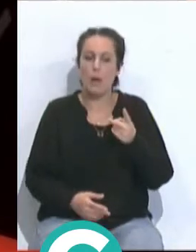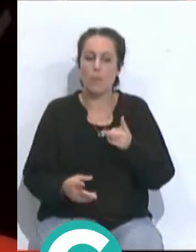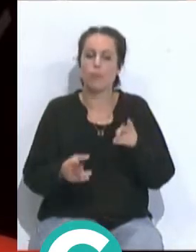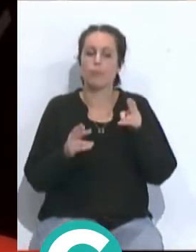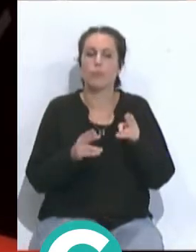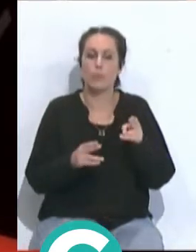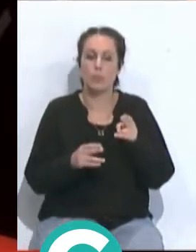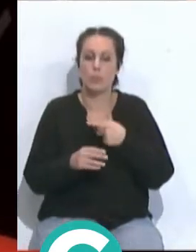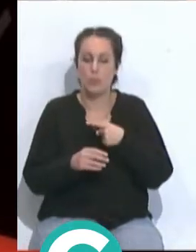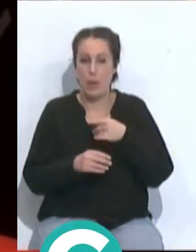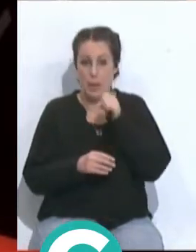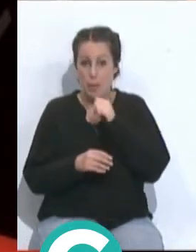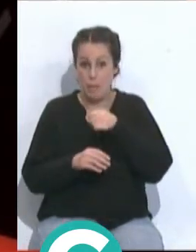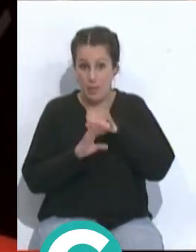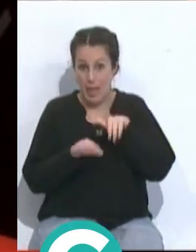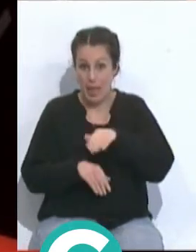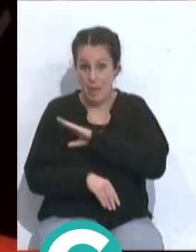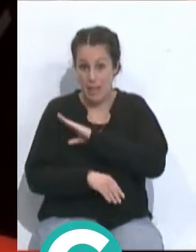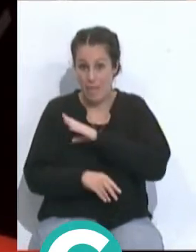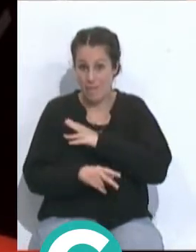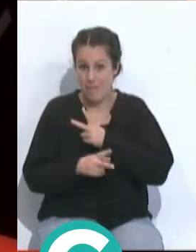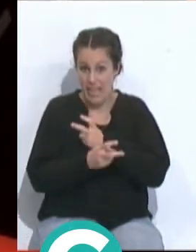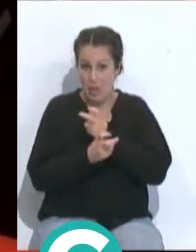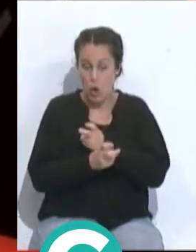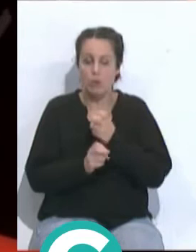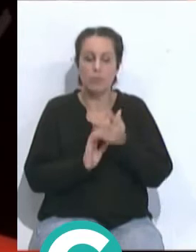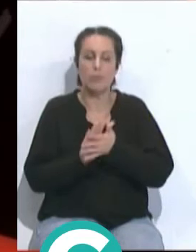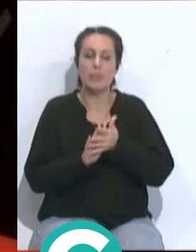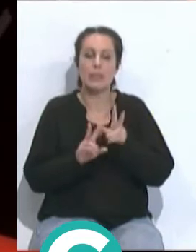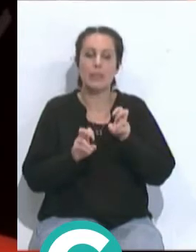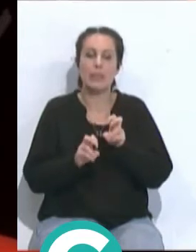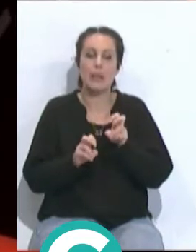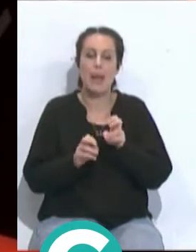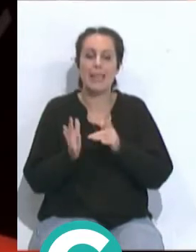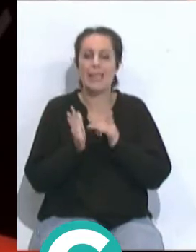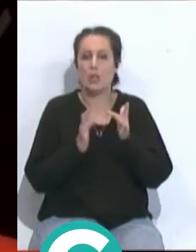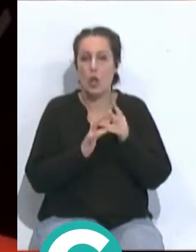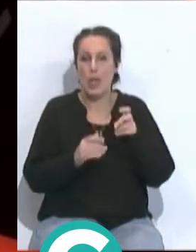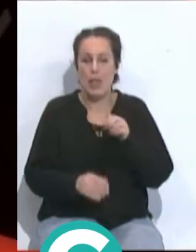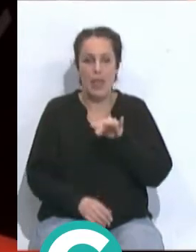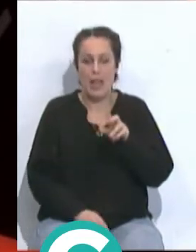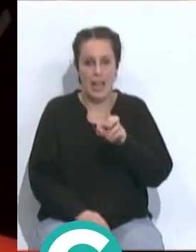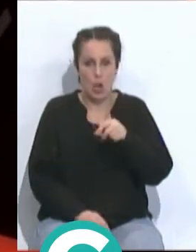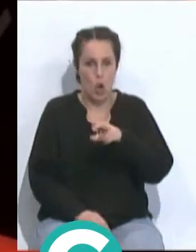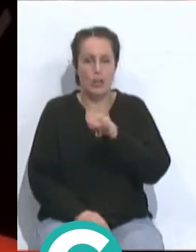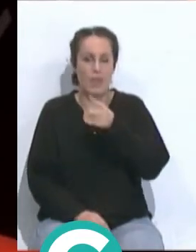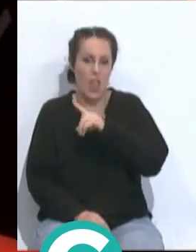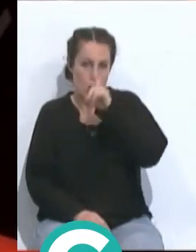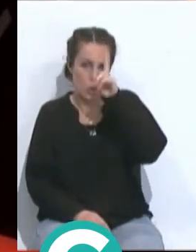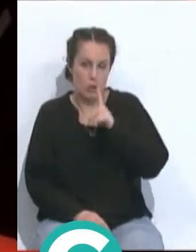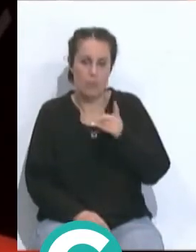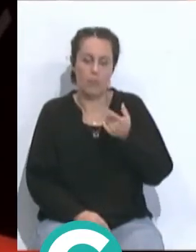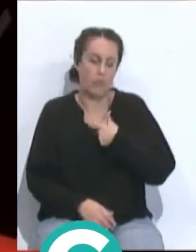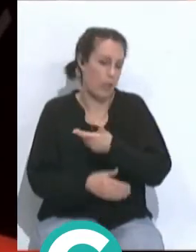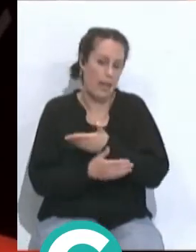del popurrí de la banda de Capitán Veneno. Ajá. Que hablaba del Nazareno, ¿no? y de Dios. Yeah. Uh-huh. También me quedo